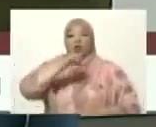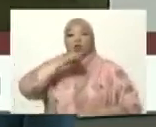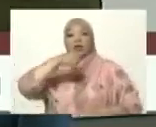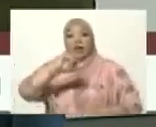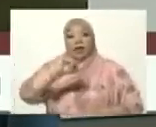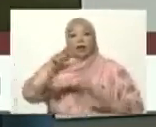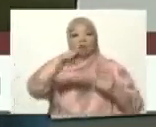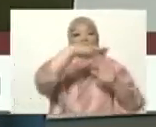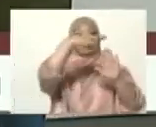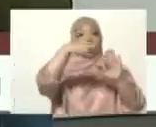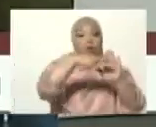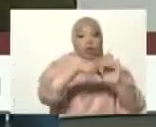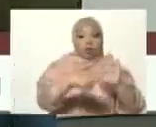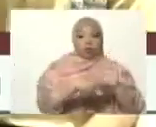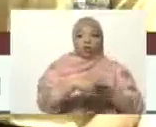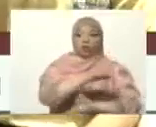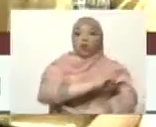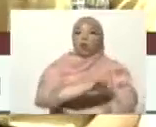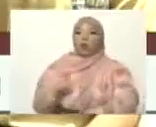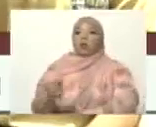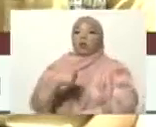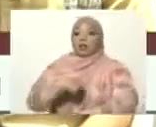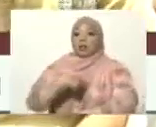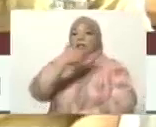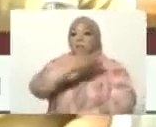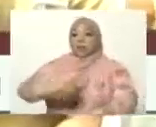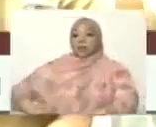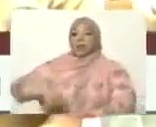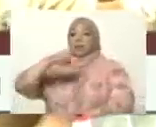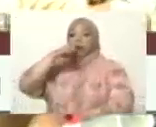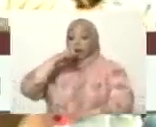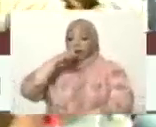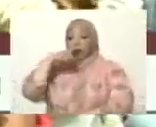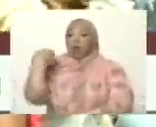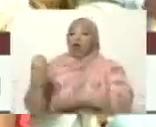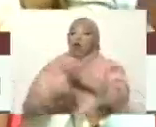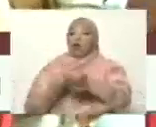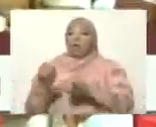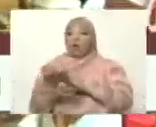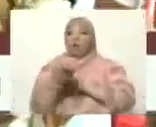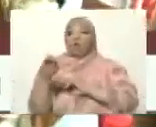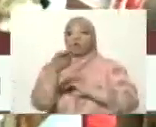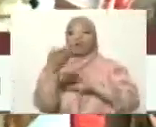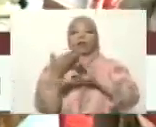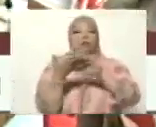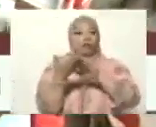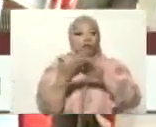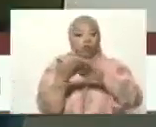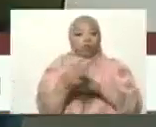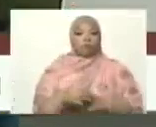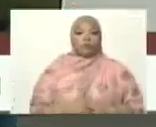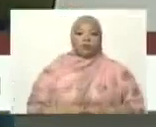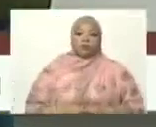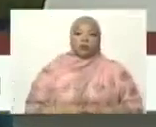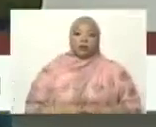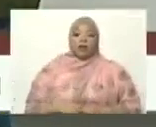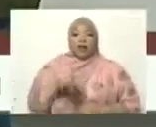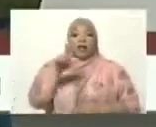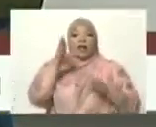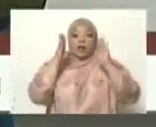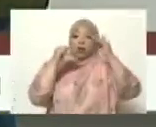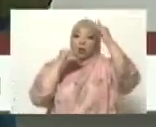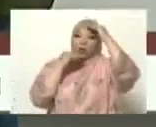instrucción. Entonces, esa primera fase ya la tenemos. Nosotros podemos ver a través de este sistema, que podemos ver pues en pantalla,